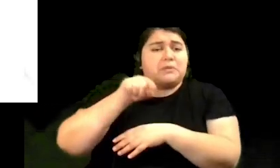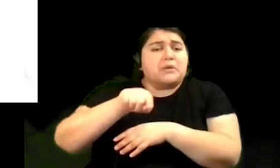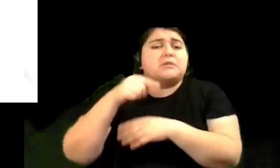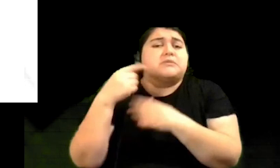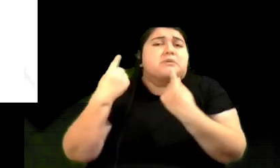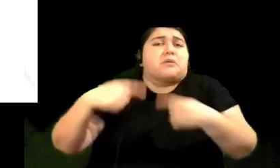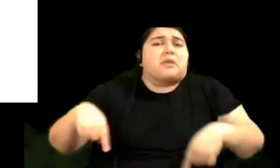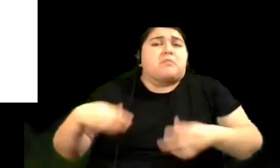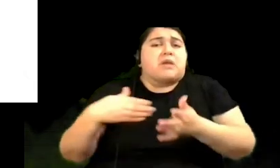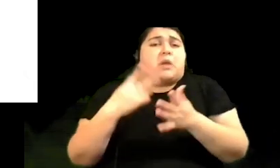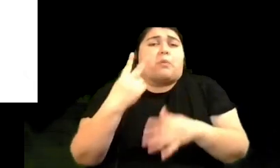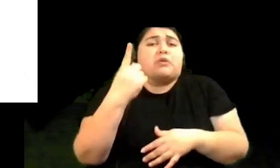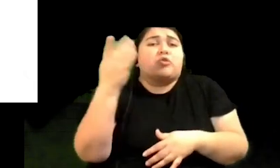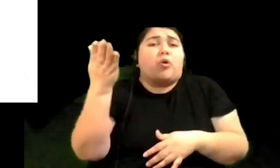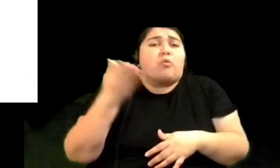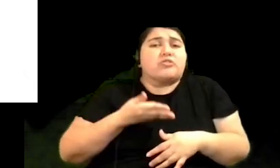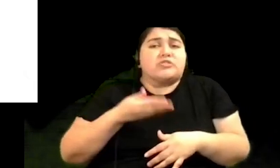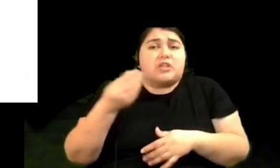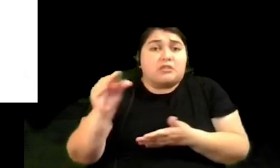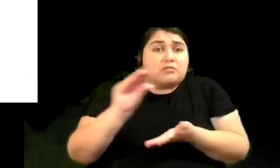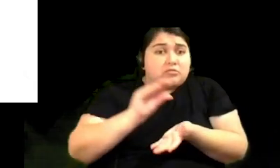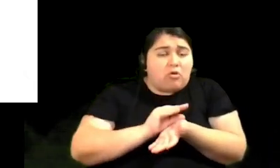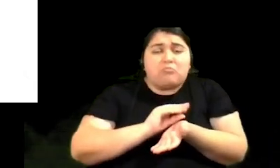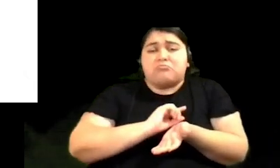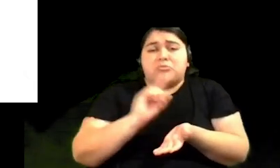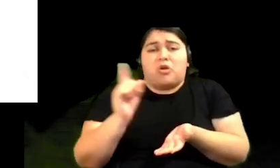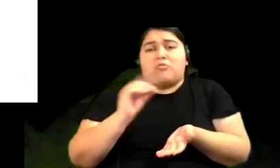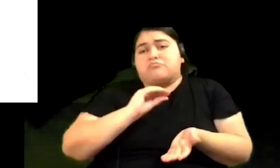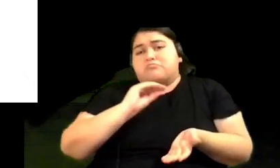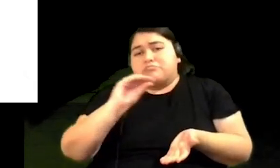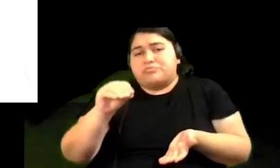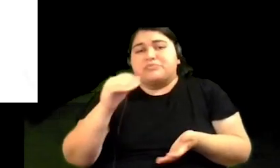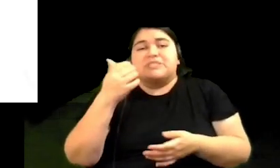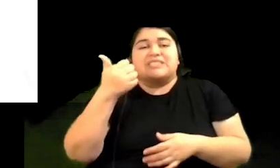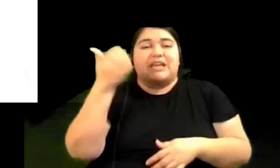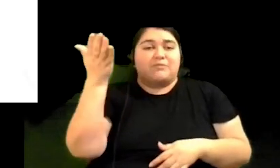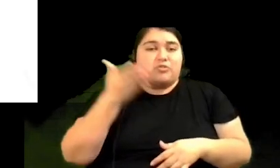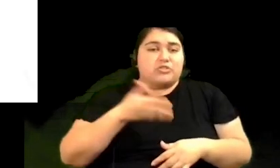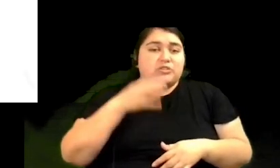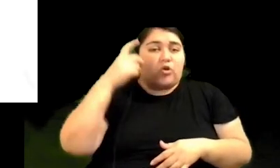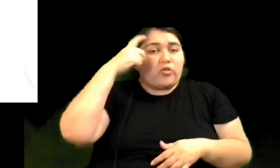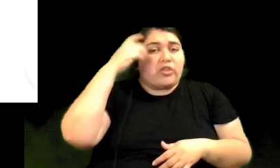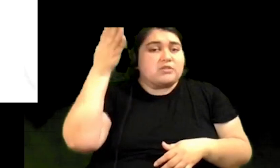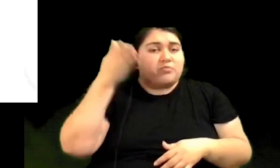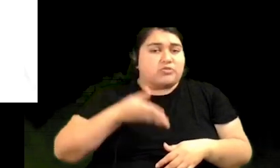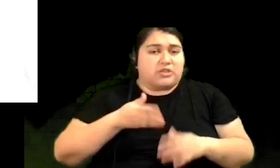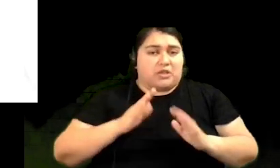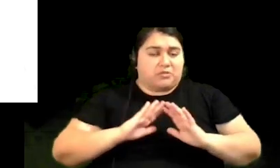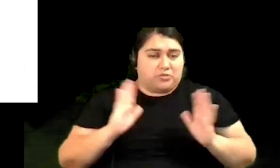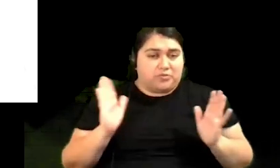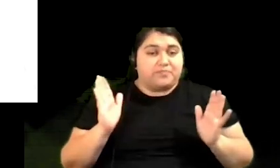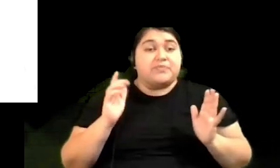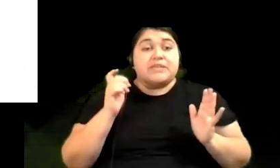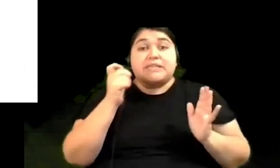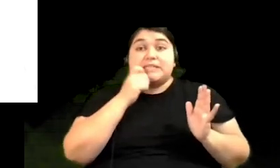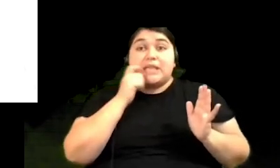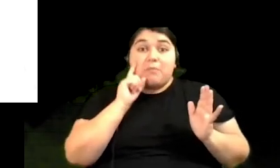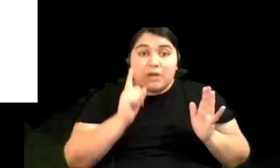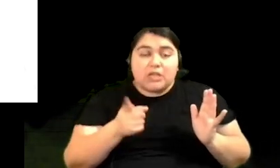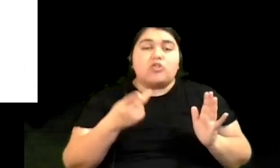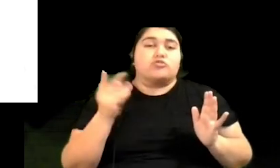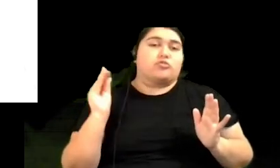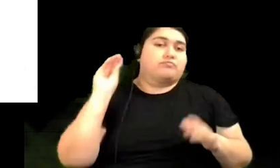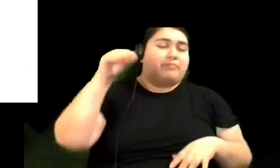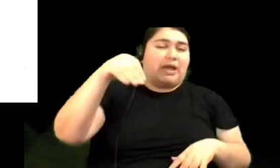aplicar el 21% de la tasa, le aplico el 6, o el 5, o el 7,5, o el 10,5. Ahora, si es nocivo, le aplico el 27, ¿está